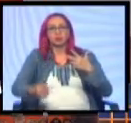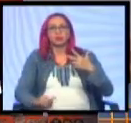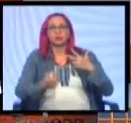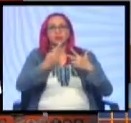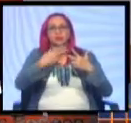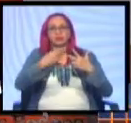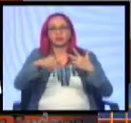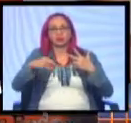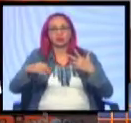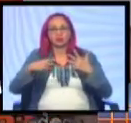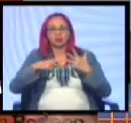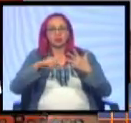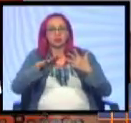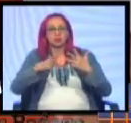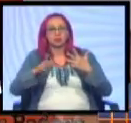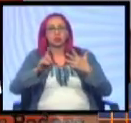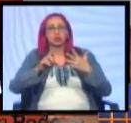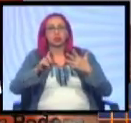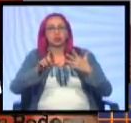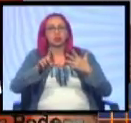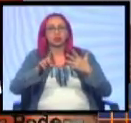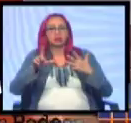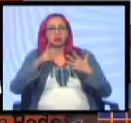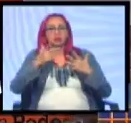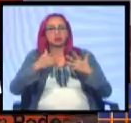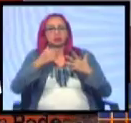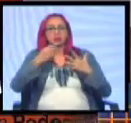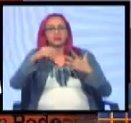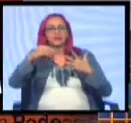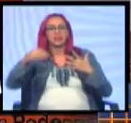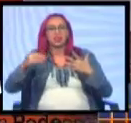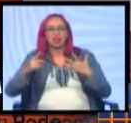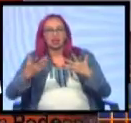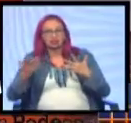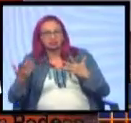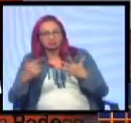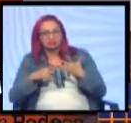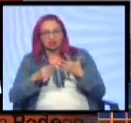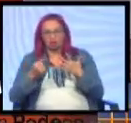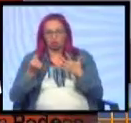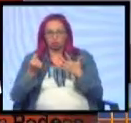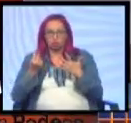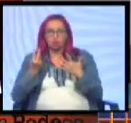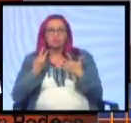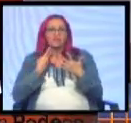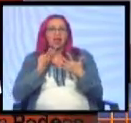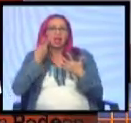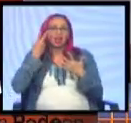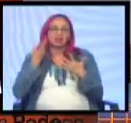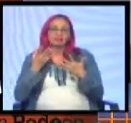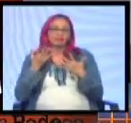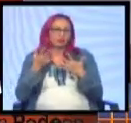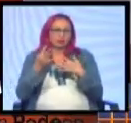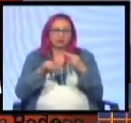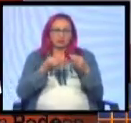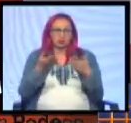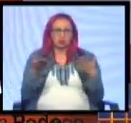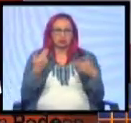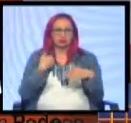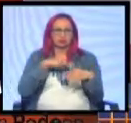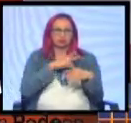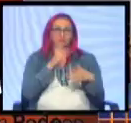en cuánto tiempo lo van a vender, o por dónde, o cuándo se va a vender, el costo, todo este tipo de cosas?